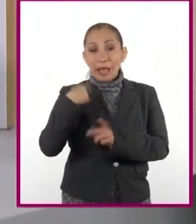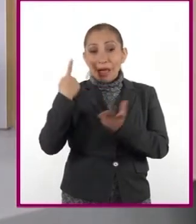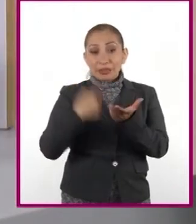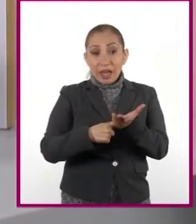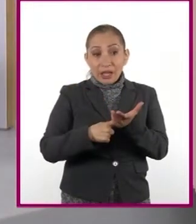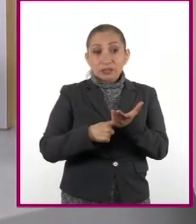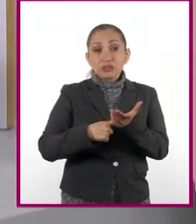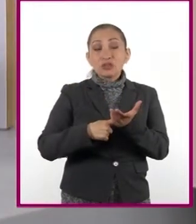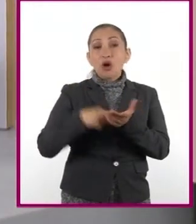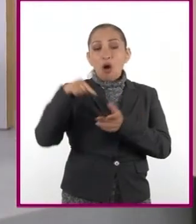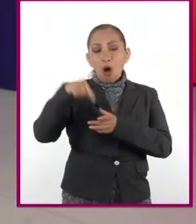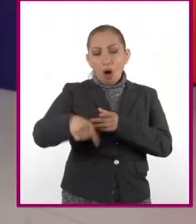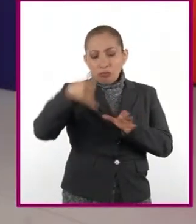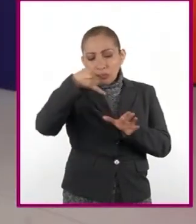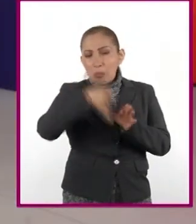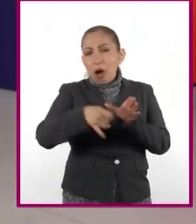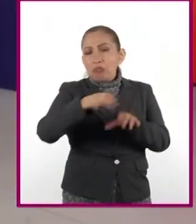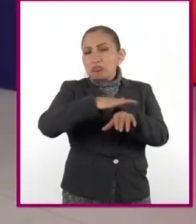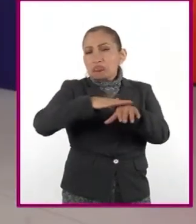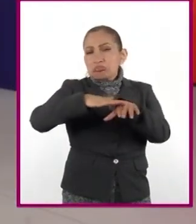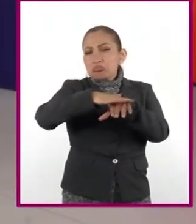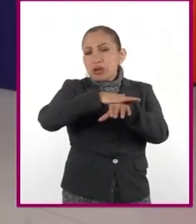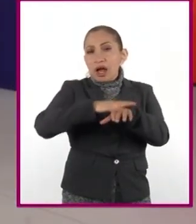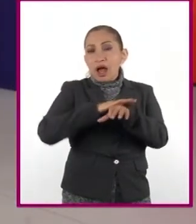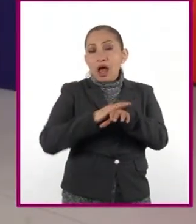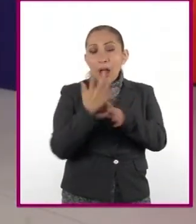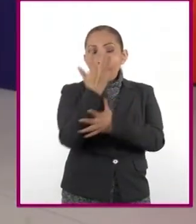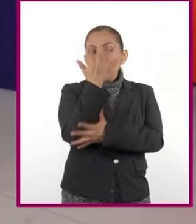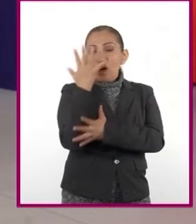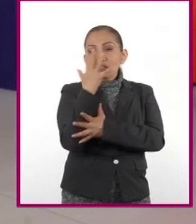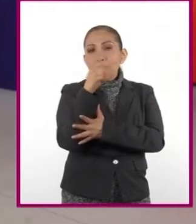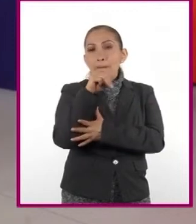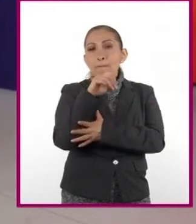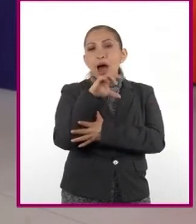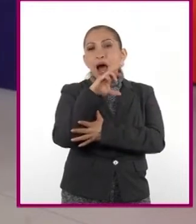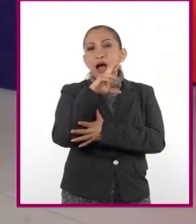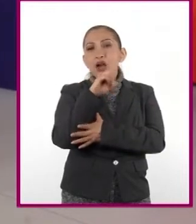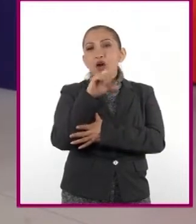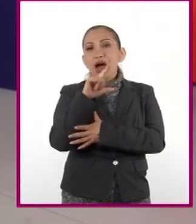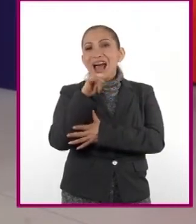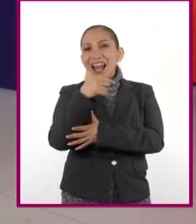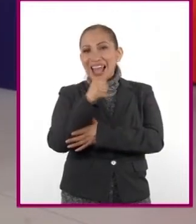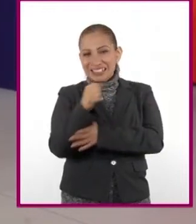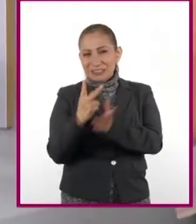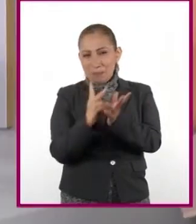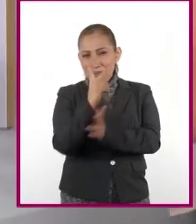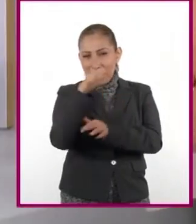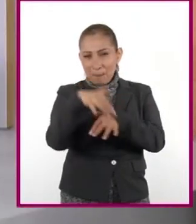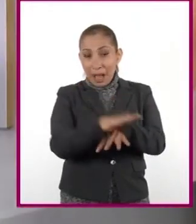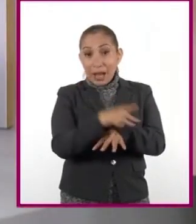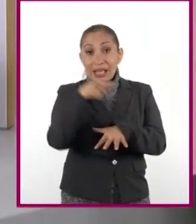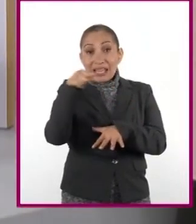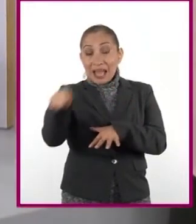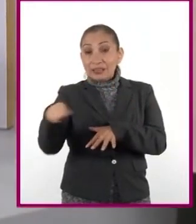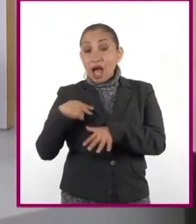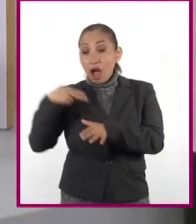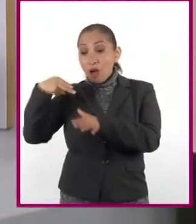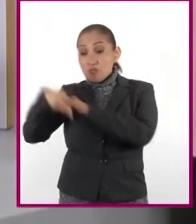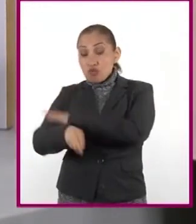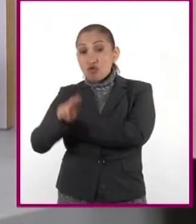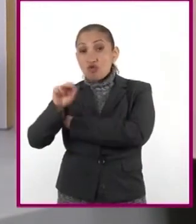en aguas poco profundas, conocidas como bosques de macroalgas. Así que la caza de las